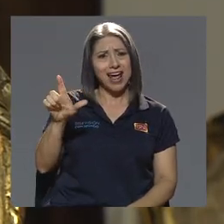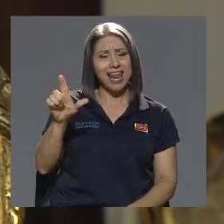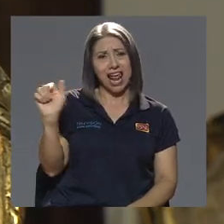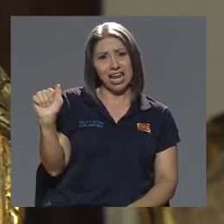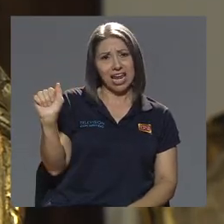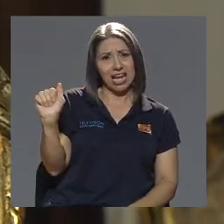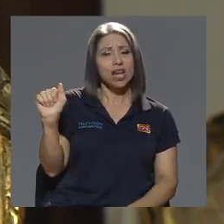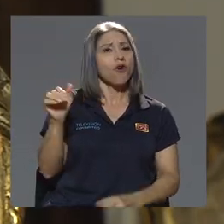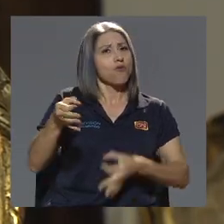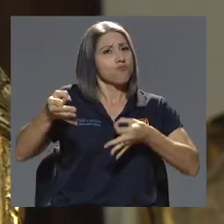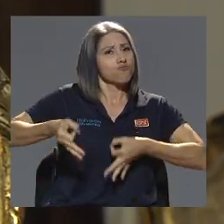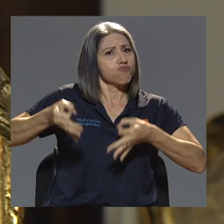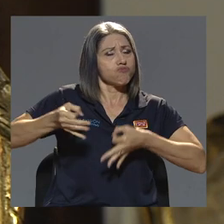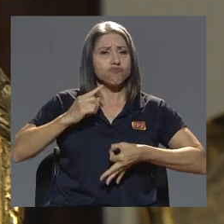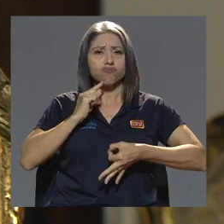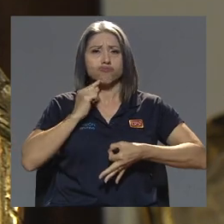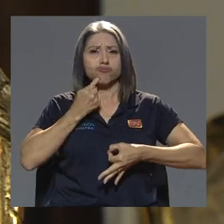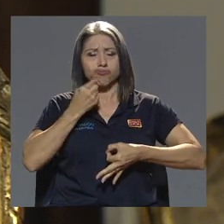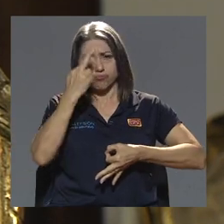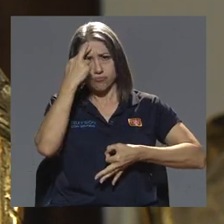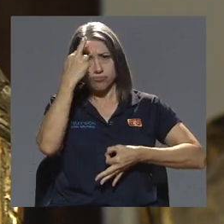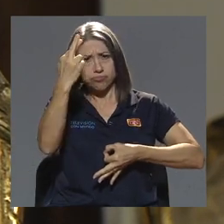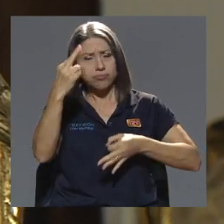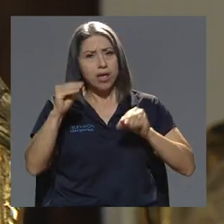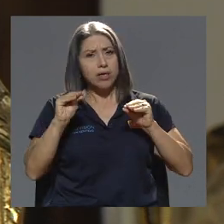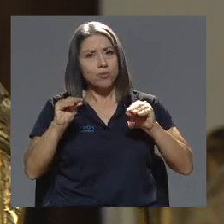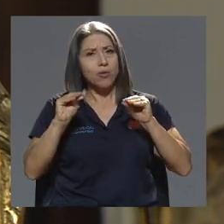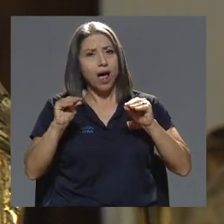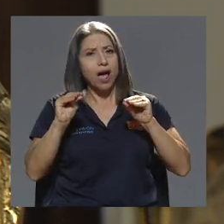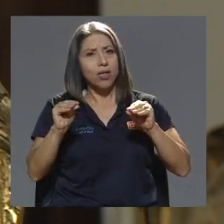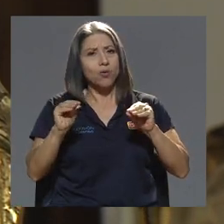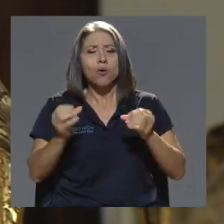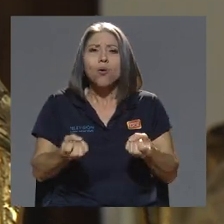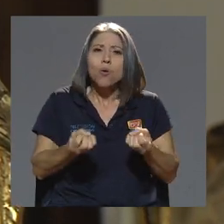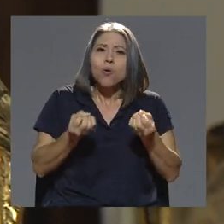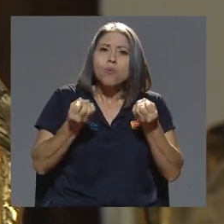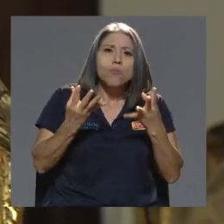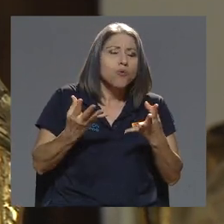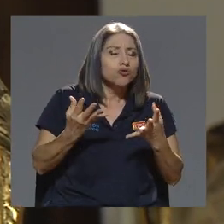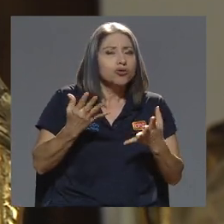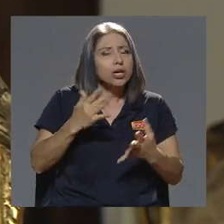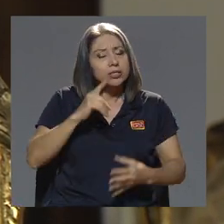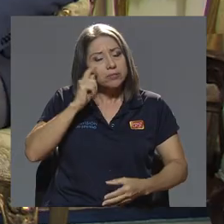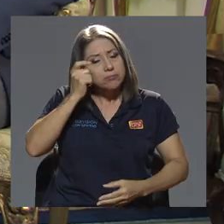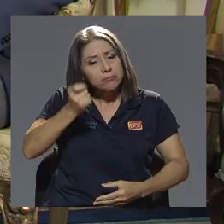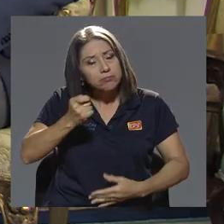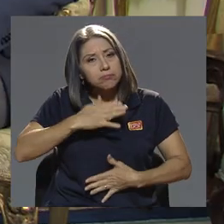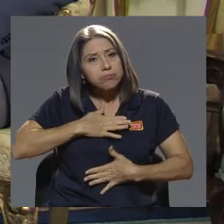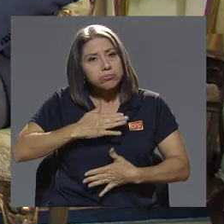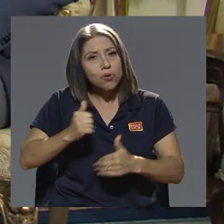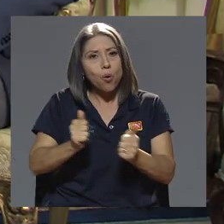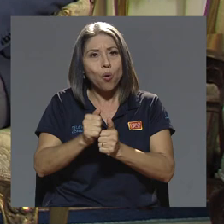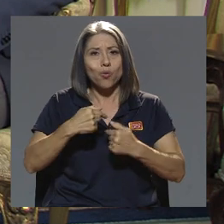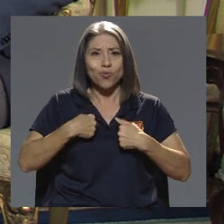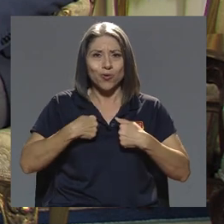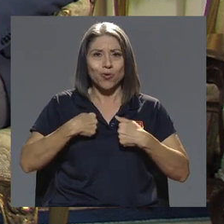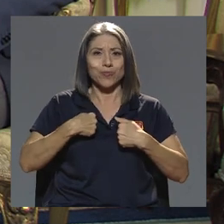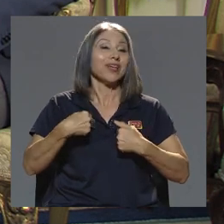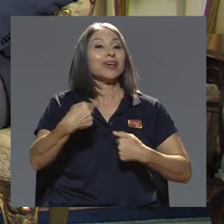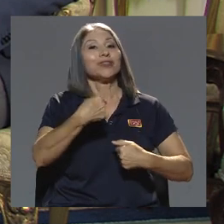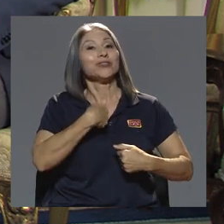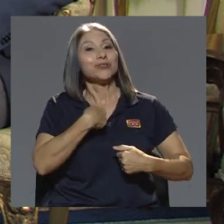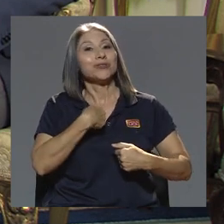muy serio, muy respetuoso, muy educado, que tenía muchas consideraciones siempre con uno. Y yo les